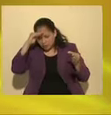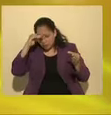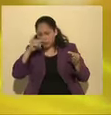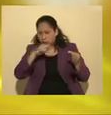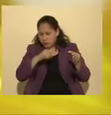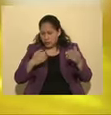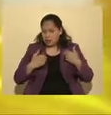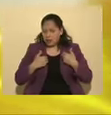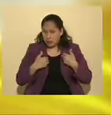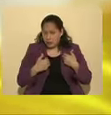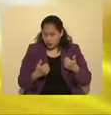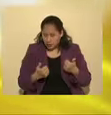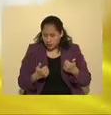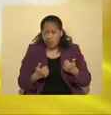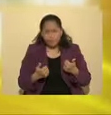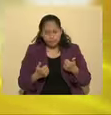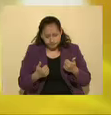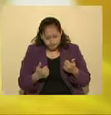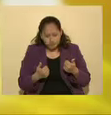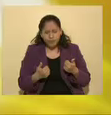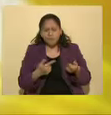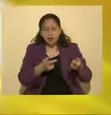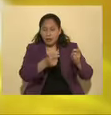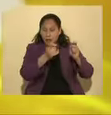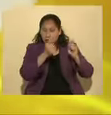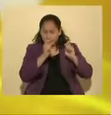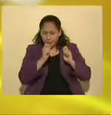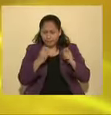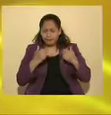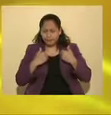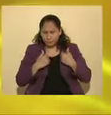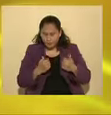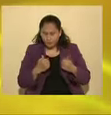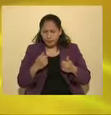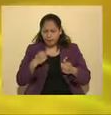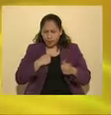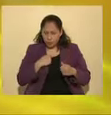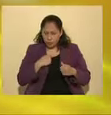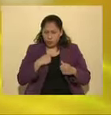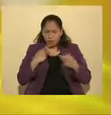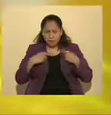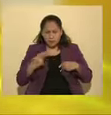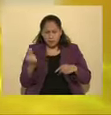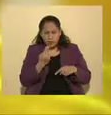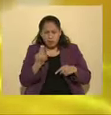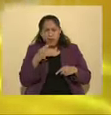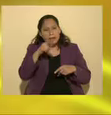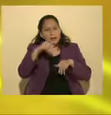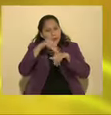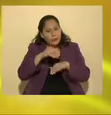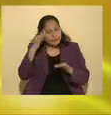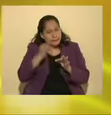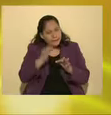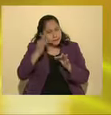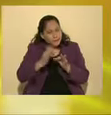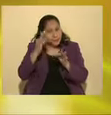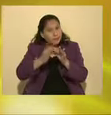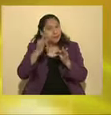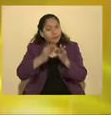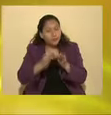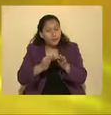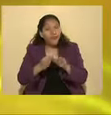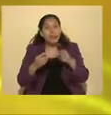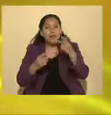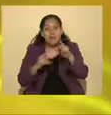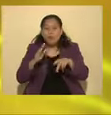comprende, las asume y se da cuenta de la necesidad de su existencia y entonces las cumple al pie de la letra. Pero no